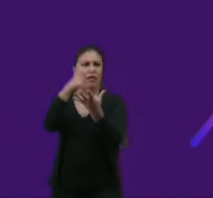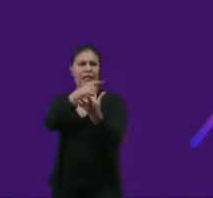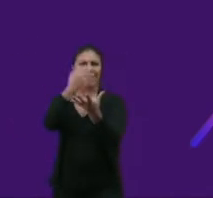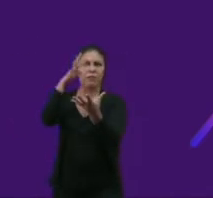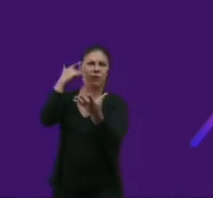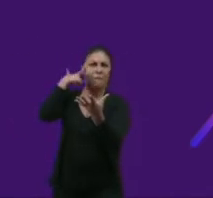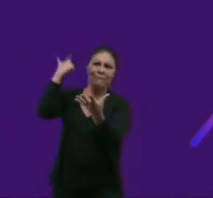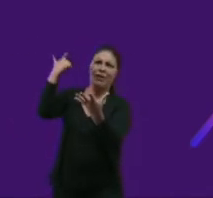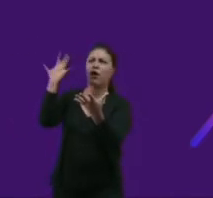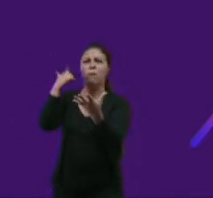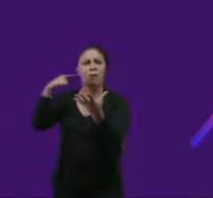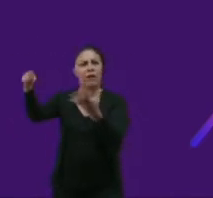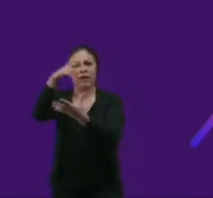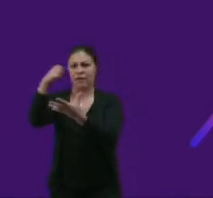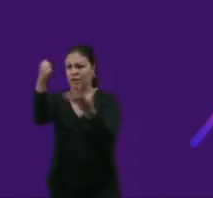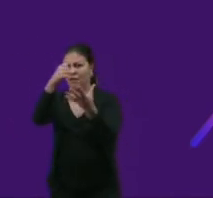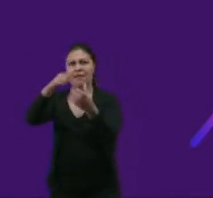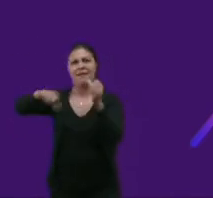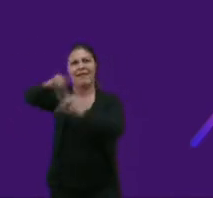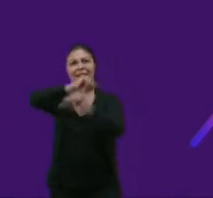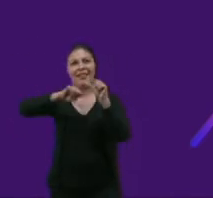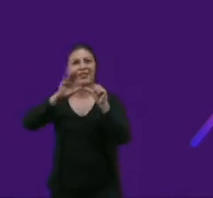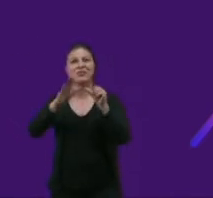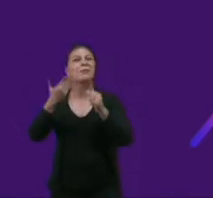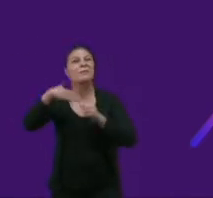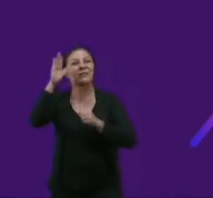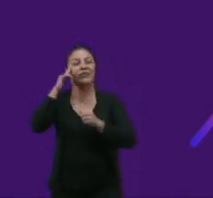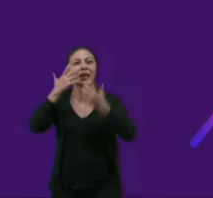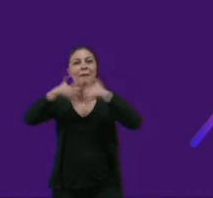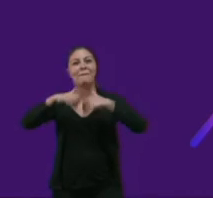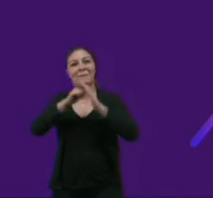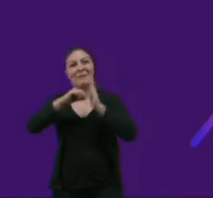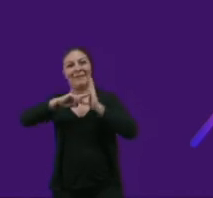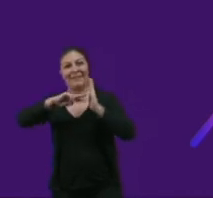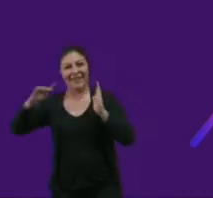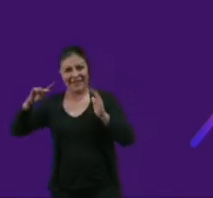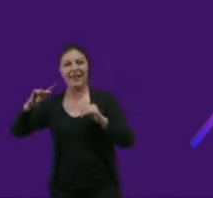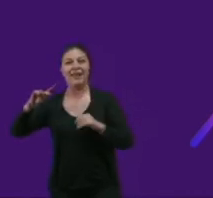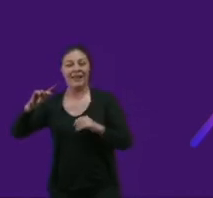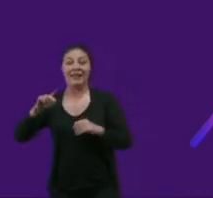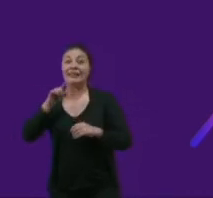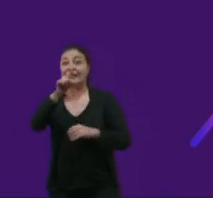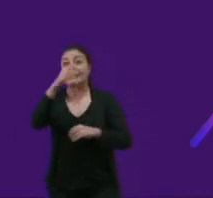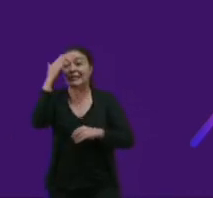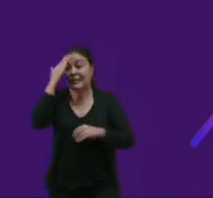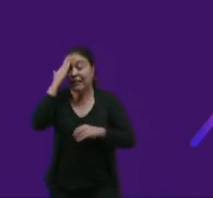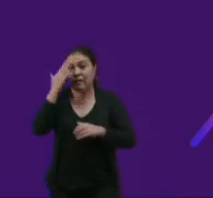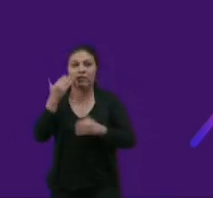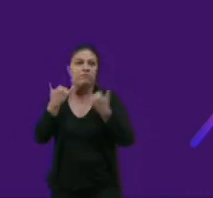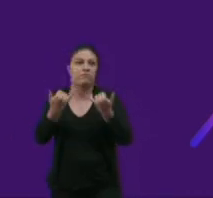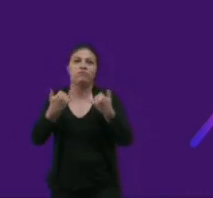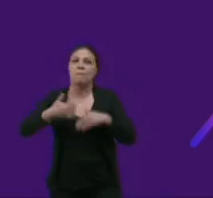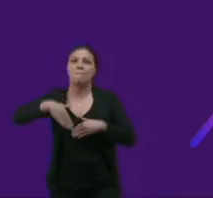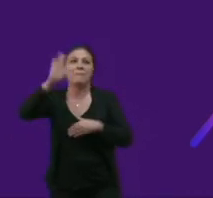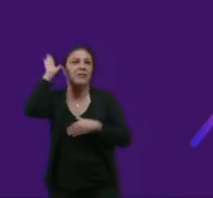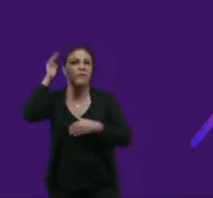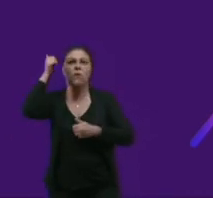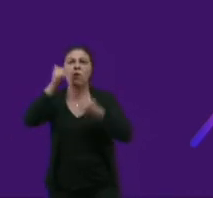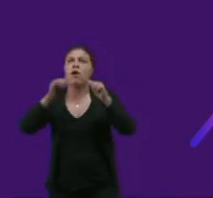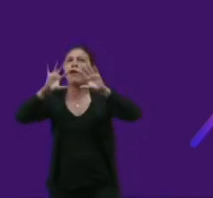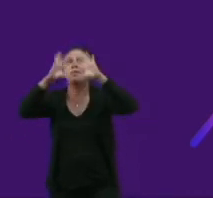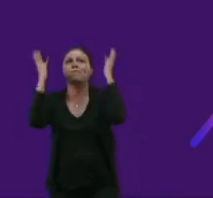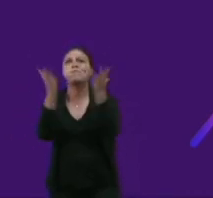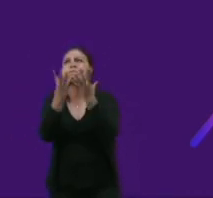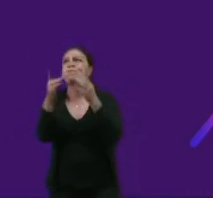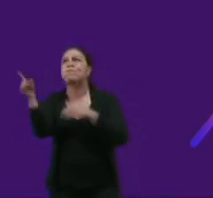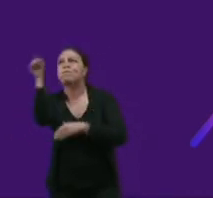de tecnología particularmente cuando somos conscientes de que hoy el mundo está en el inicio